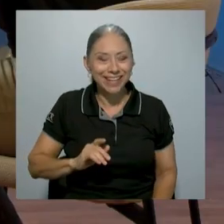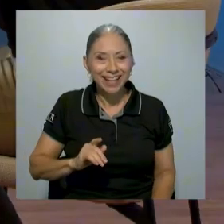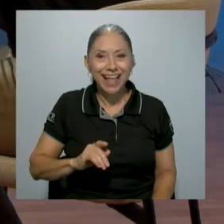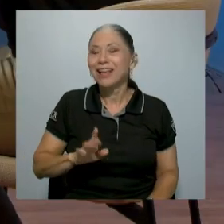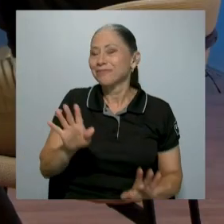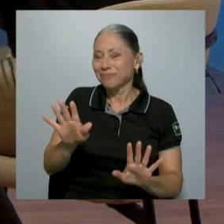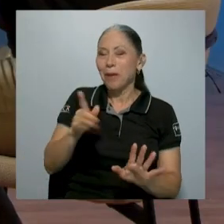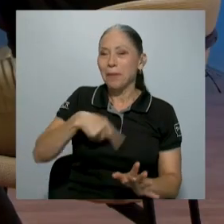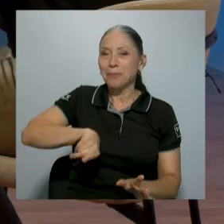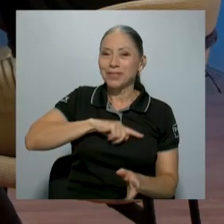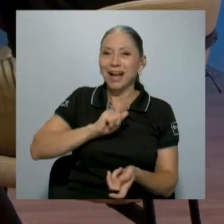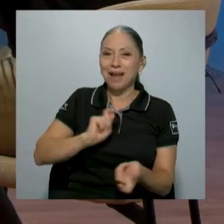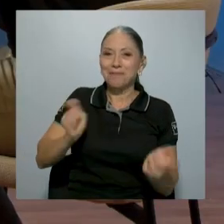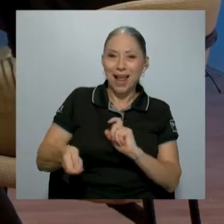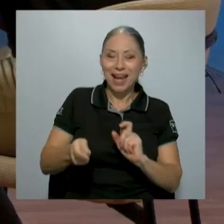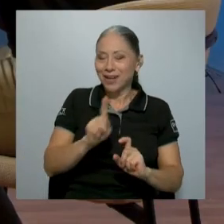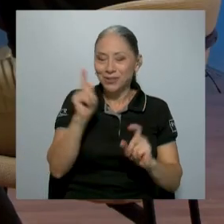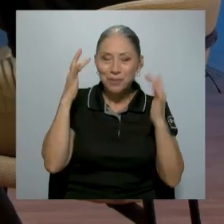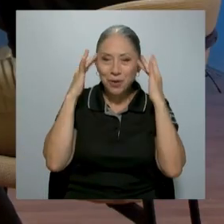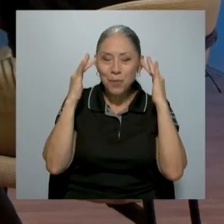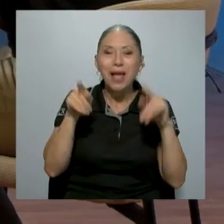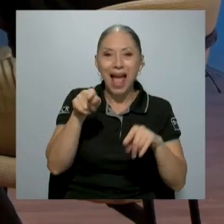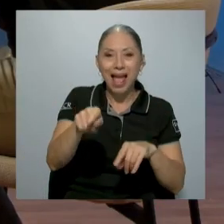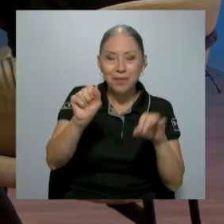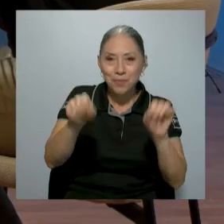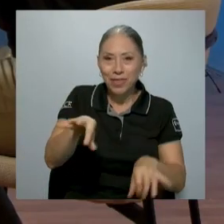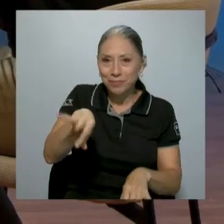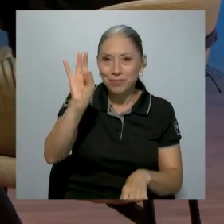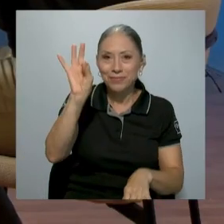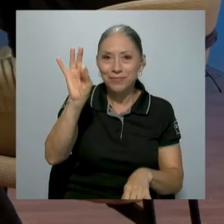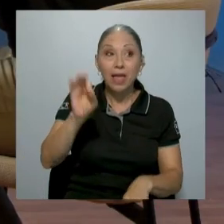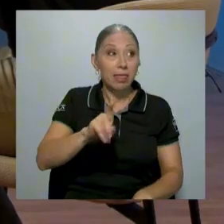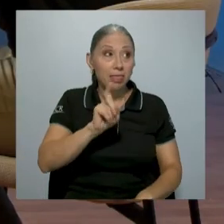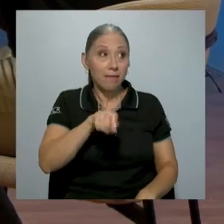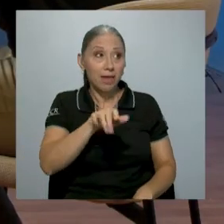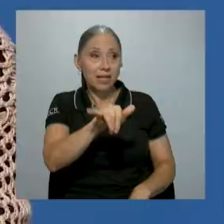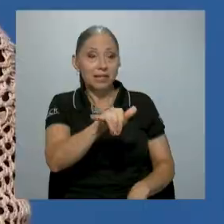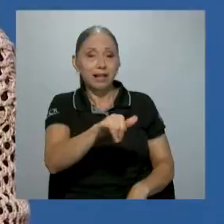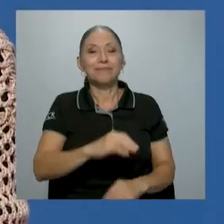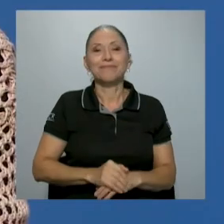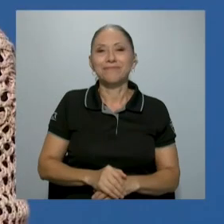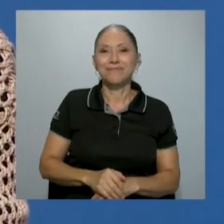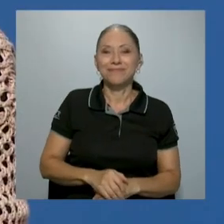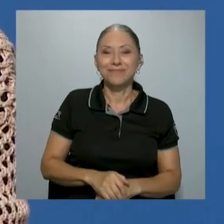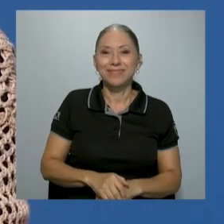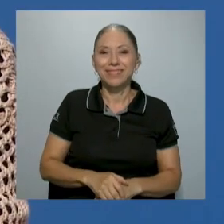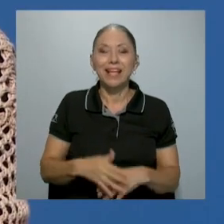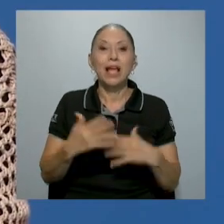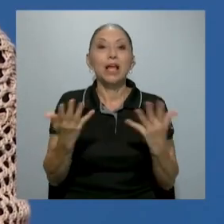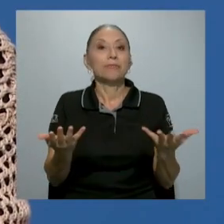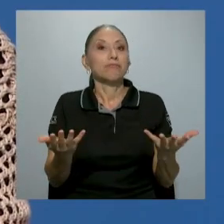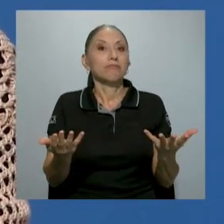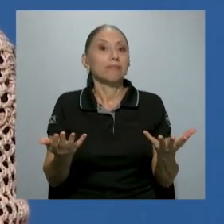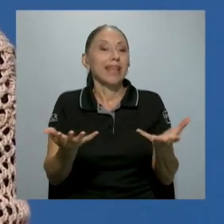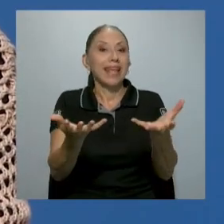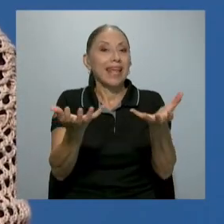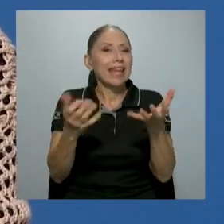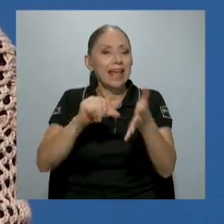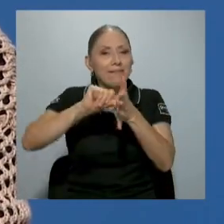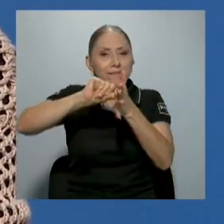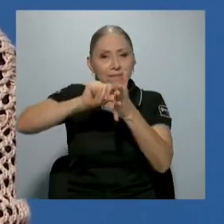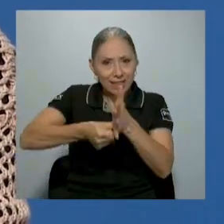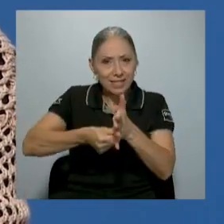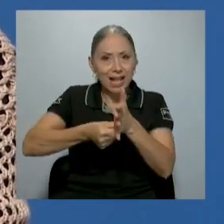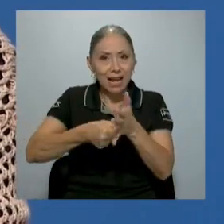se preocupe, pero ahí es donde se puede encontrar. Debería estar. Debería, sí. No, que quería un poco enfatizar en lo